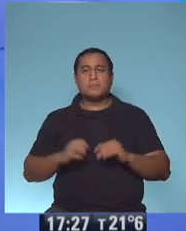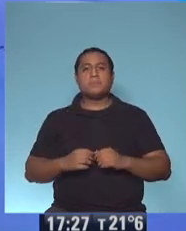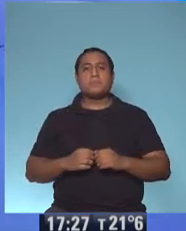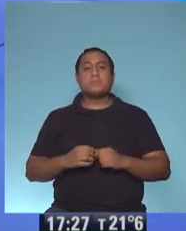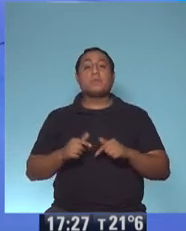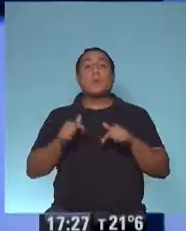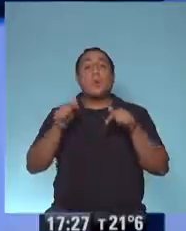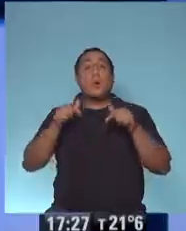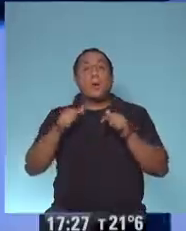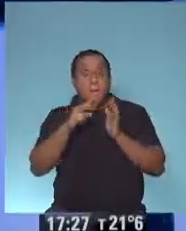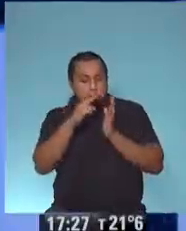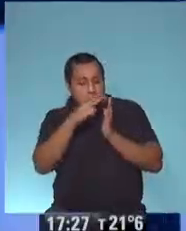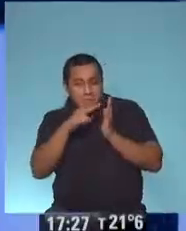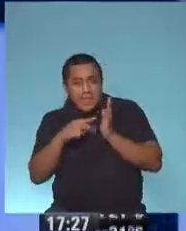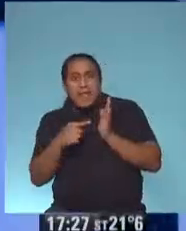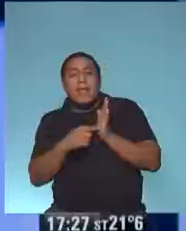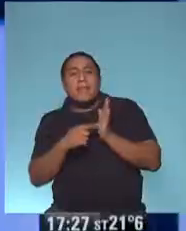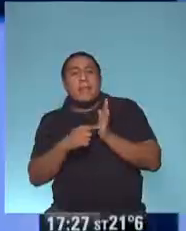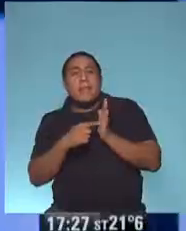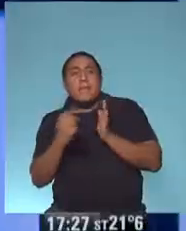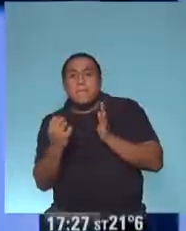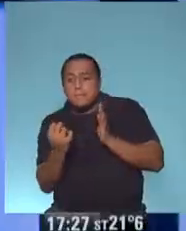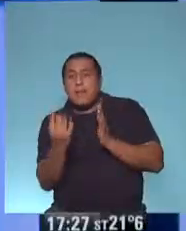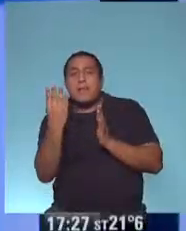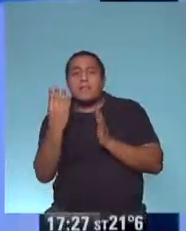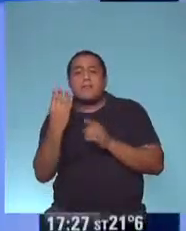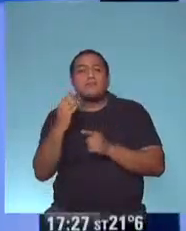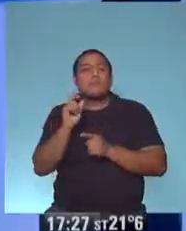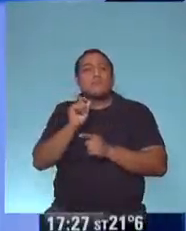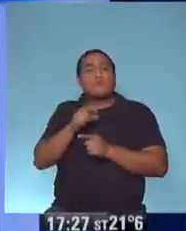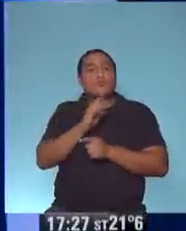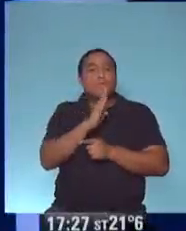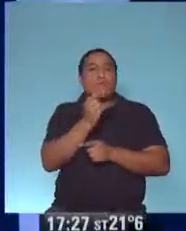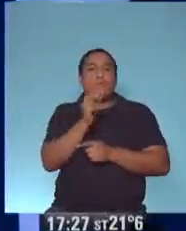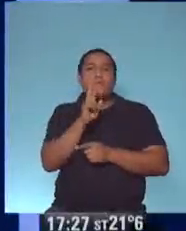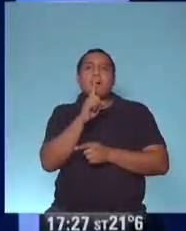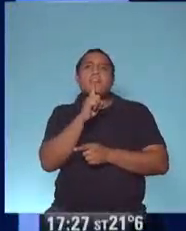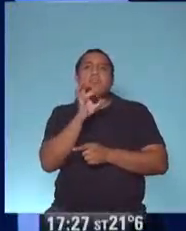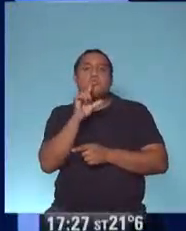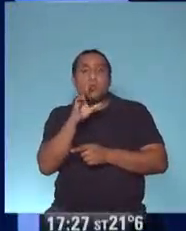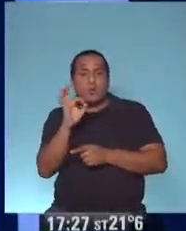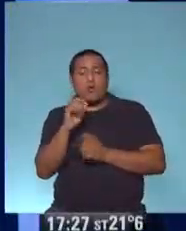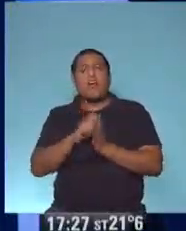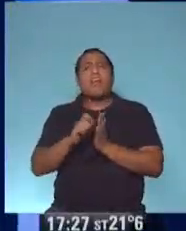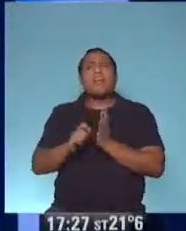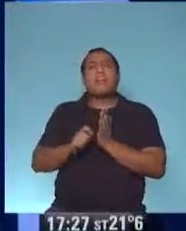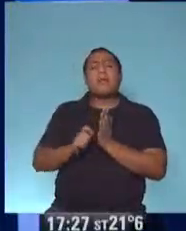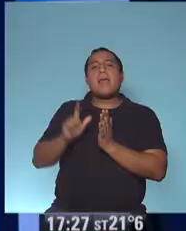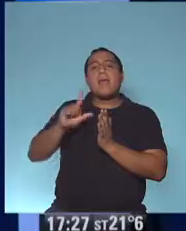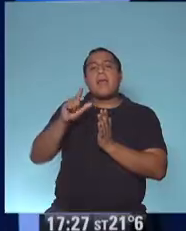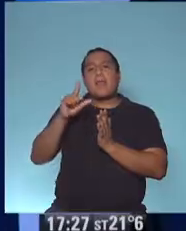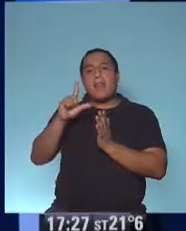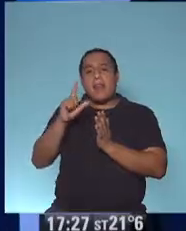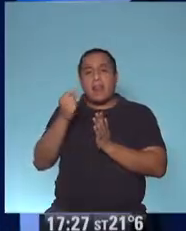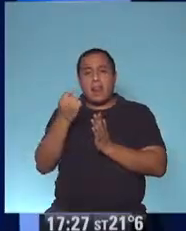Hoy les voy a leer La planta de Bartolo. La planta de Bartolo está escrita por Laura de